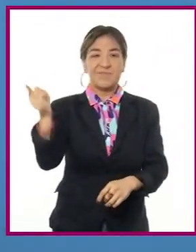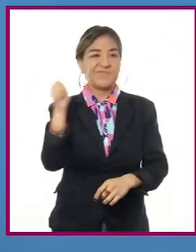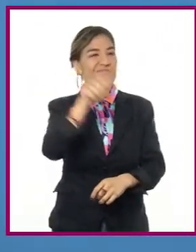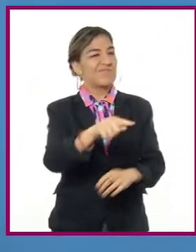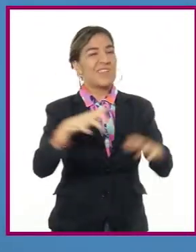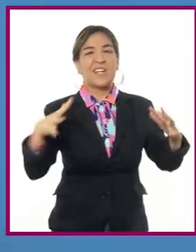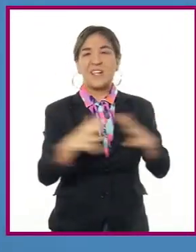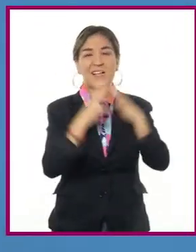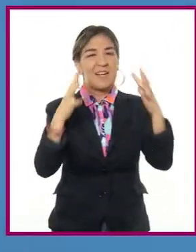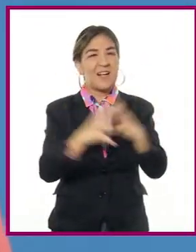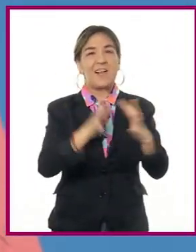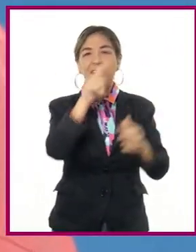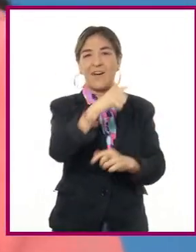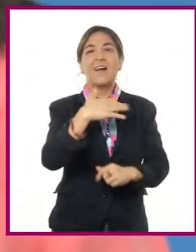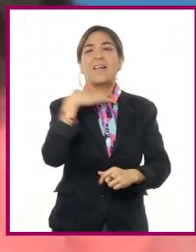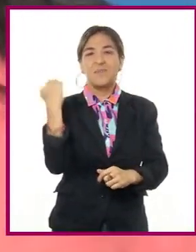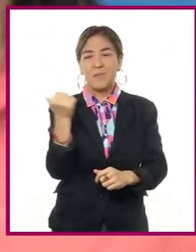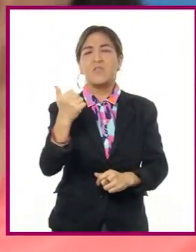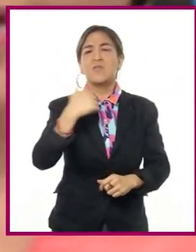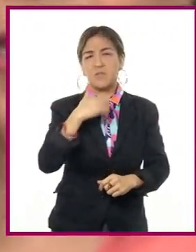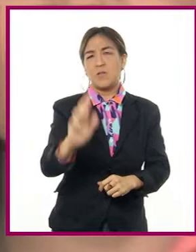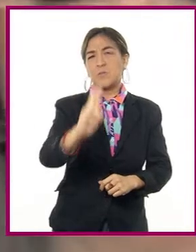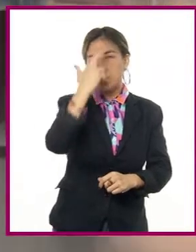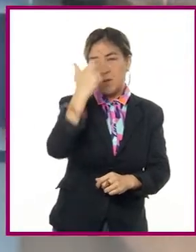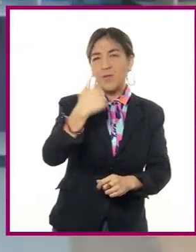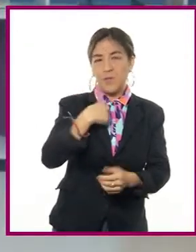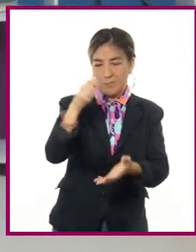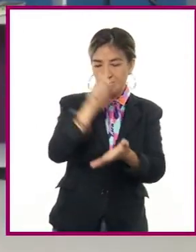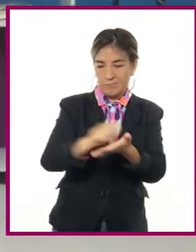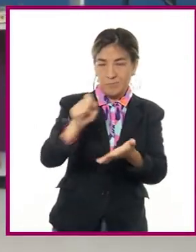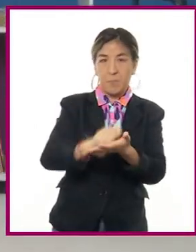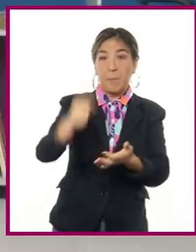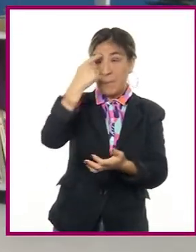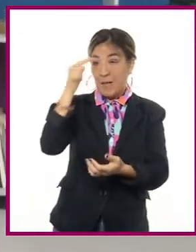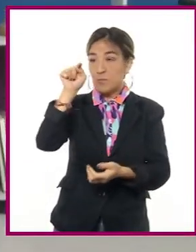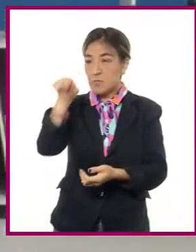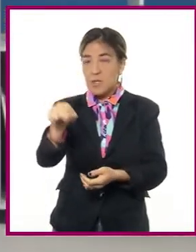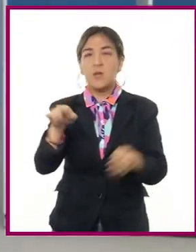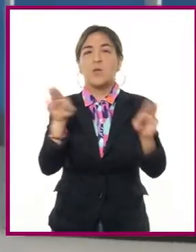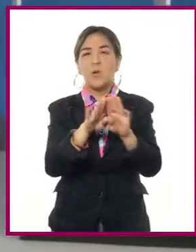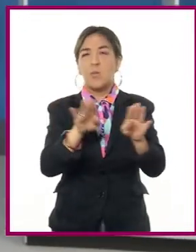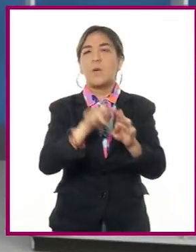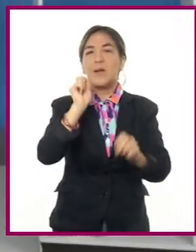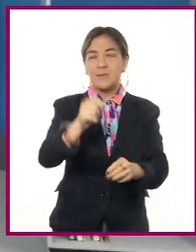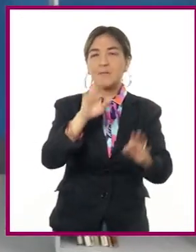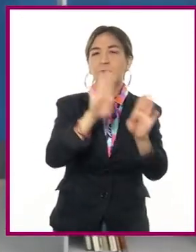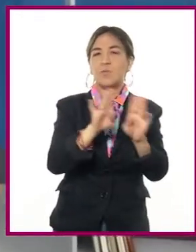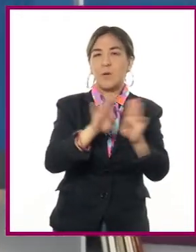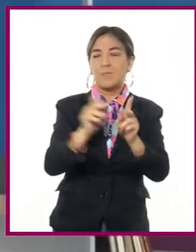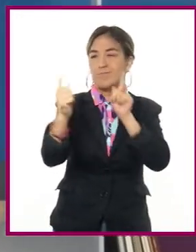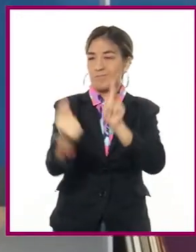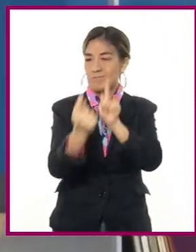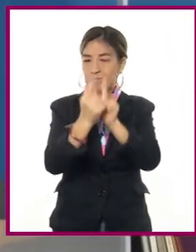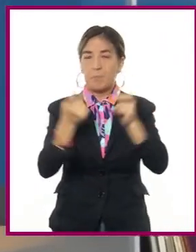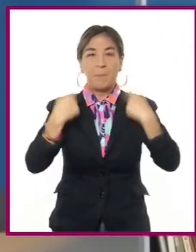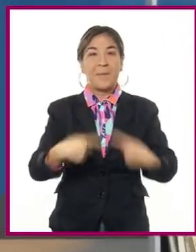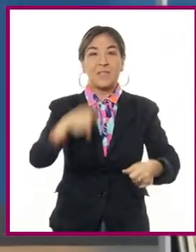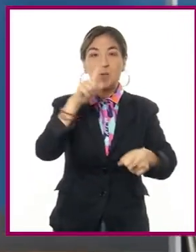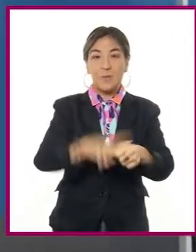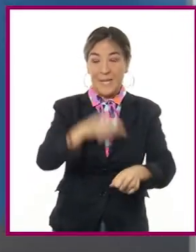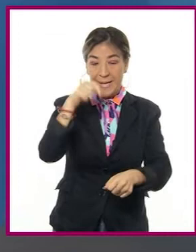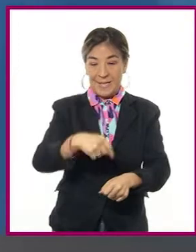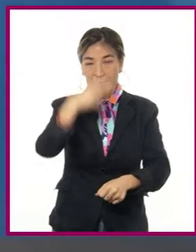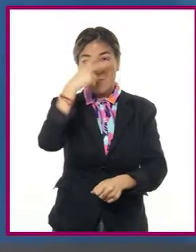ser. Yo recuerdo haberle escrito a usted y haberle ratificado cuando tuve el honor de hablarle personalmente en México que la